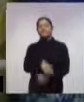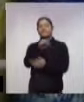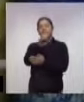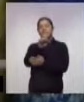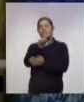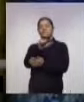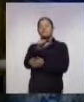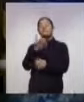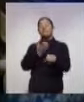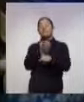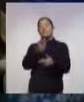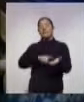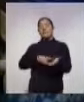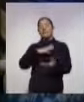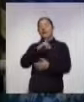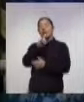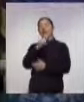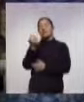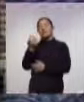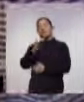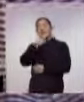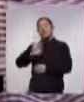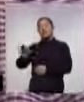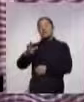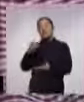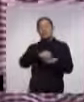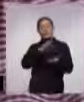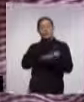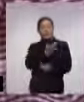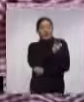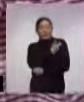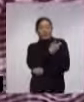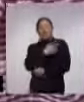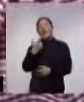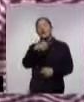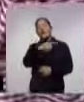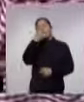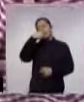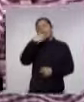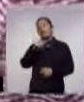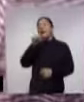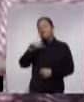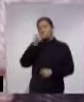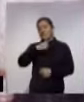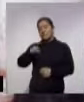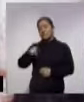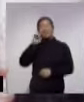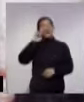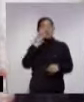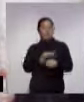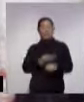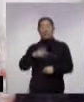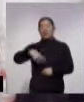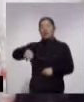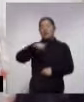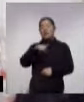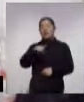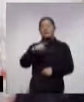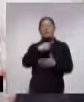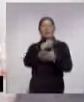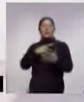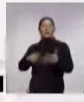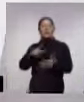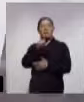Estado registra un 89% de avance en la aplicación de vacuna contra la influenza. Así lo informó la responsable del programa de vacunación estatal,